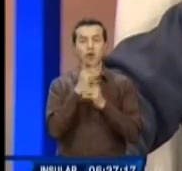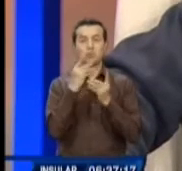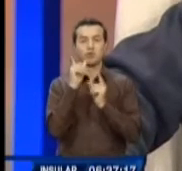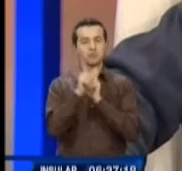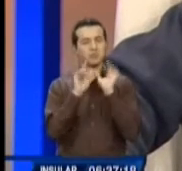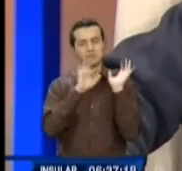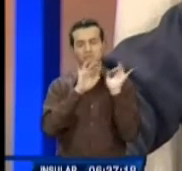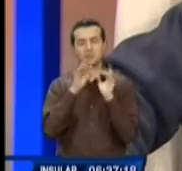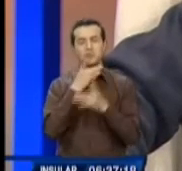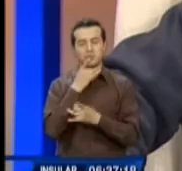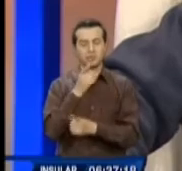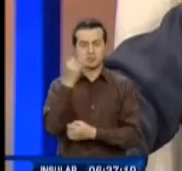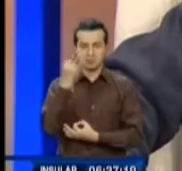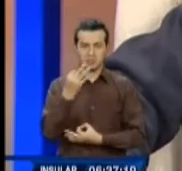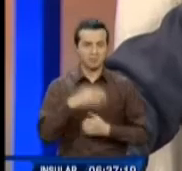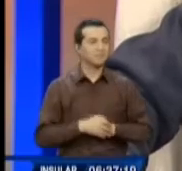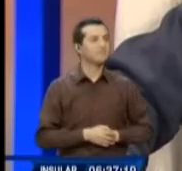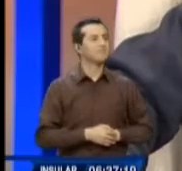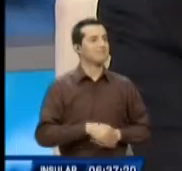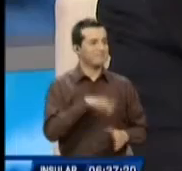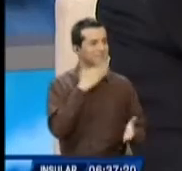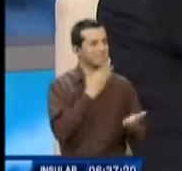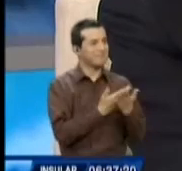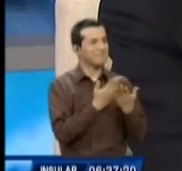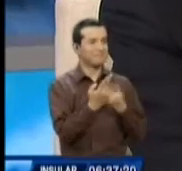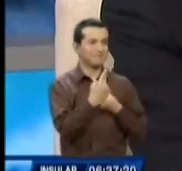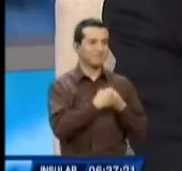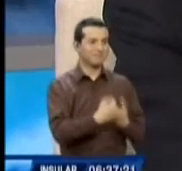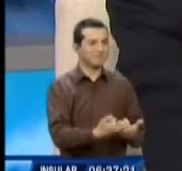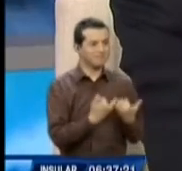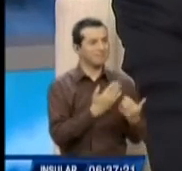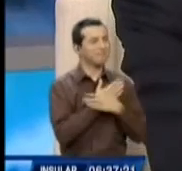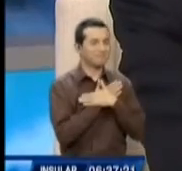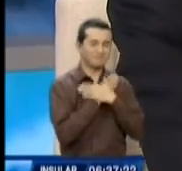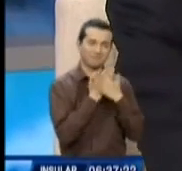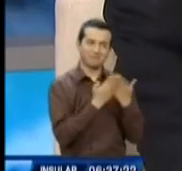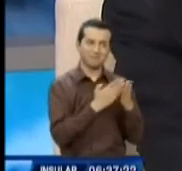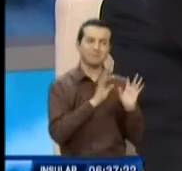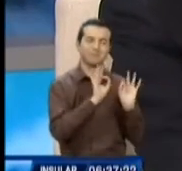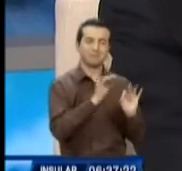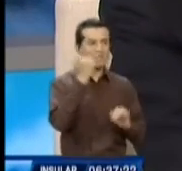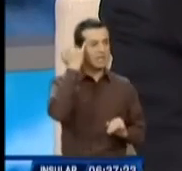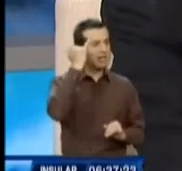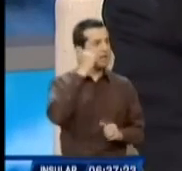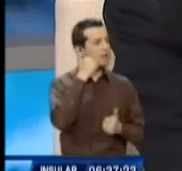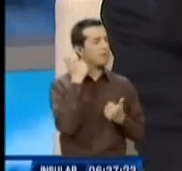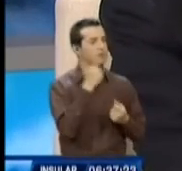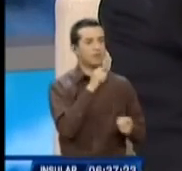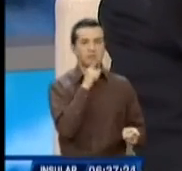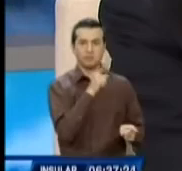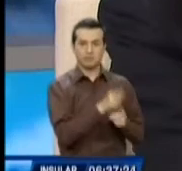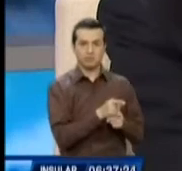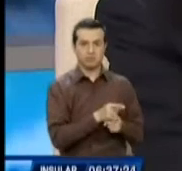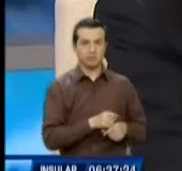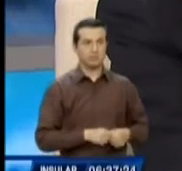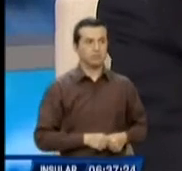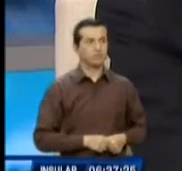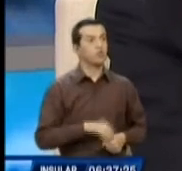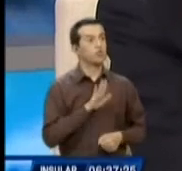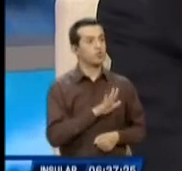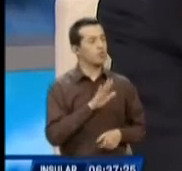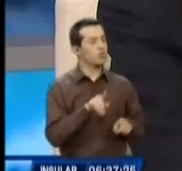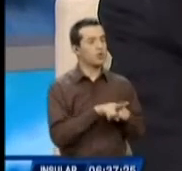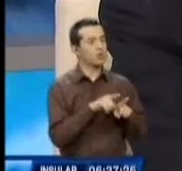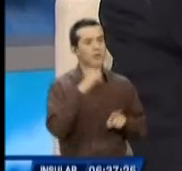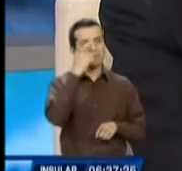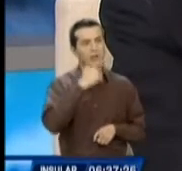buena acogida por parte del público. Gabriel Páez, gracias por estar con nosotros, te felicitamos por esta iniciativa. Definitivamente eres un Quijote